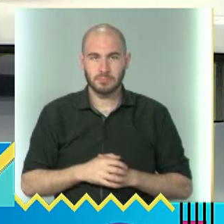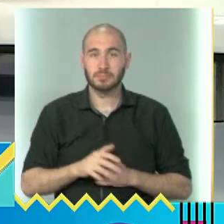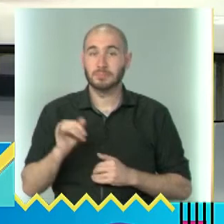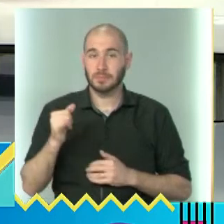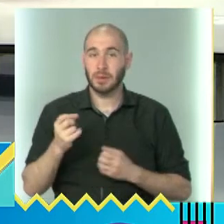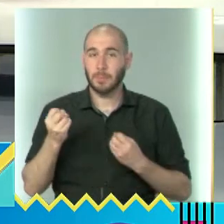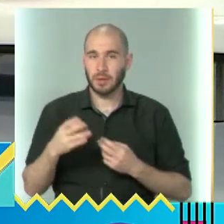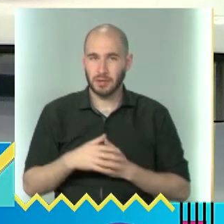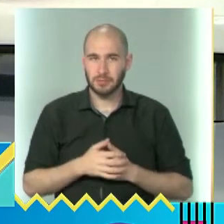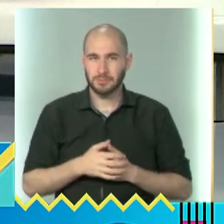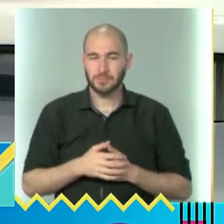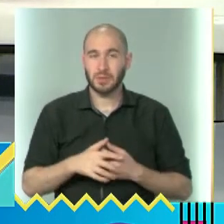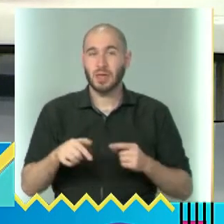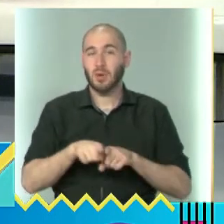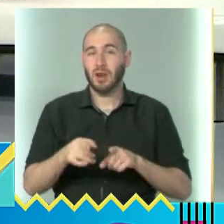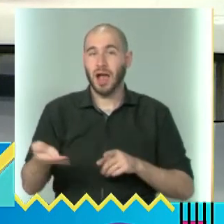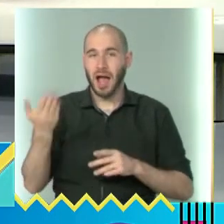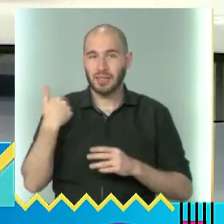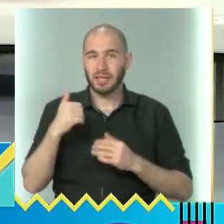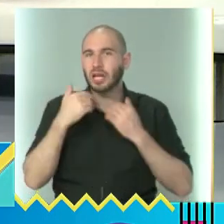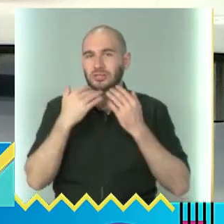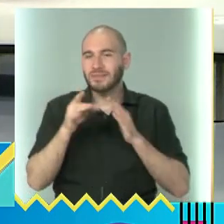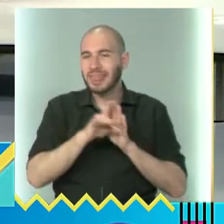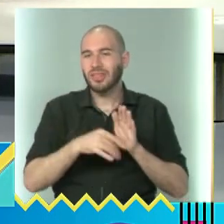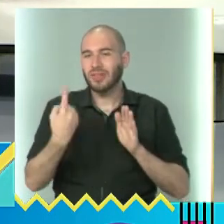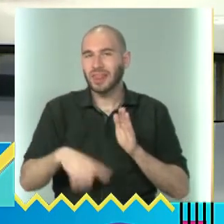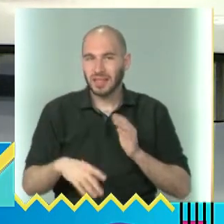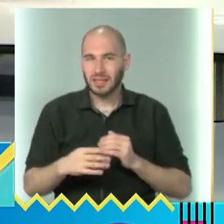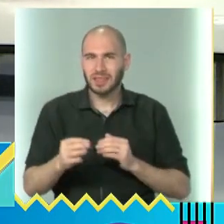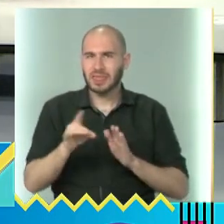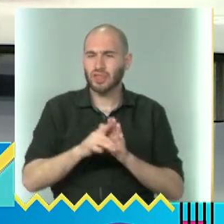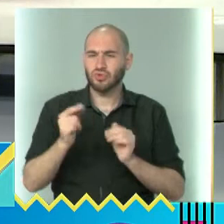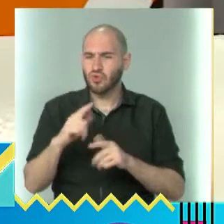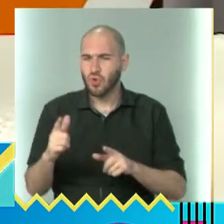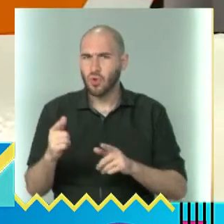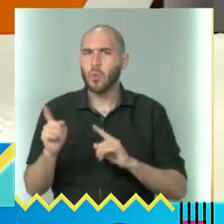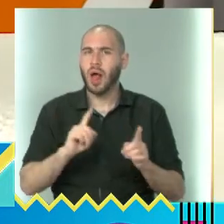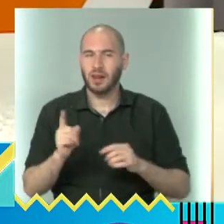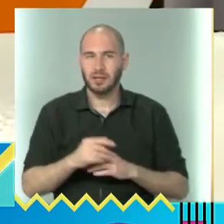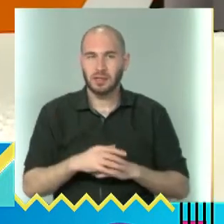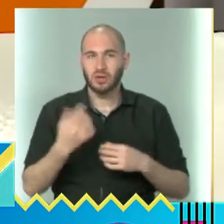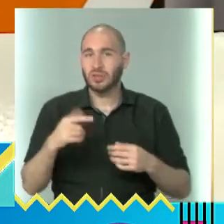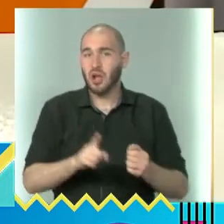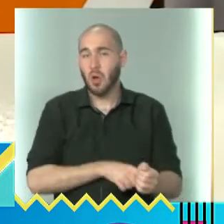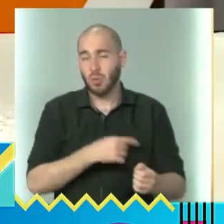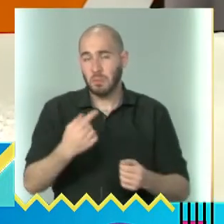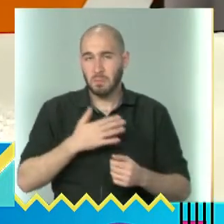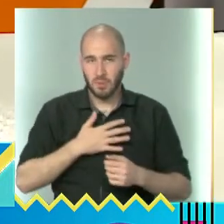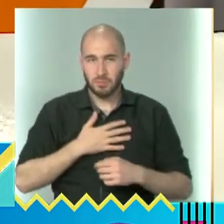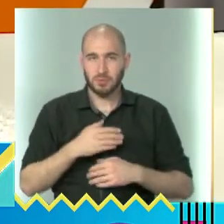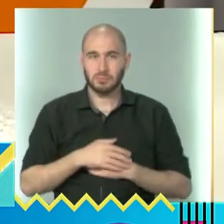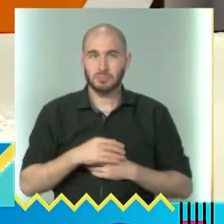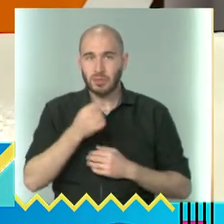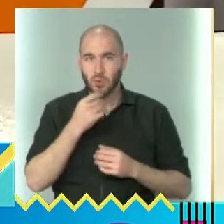porque justamente volvemos a lo del principio, que es que no sabemos qué es un dato y qué no es un dato, y lo que es algo cotidiano para nosotros, en